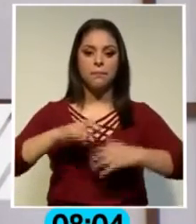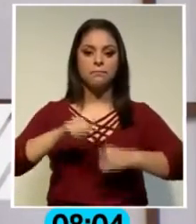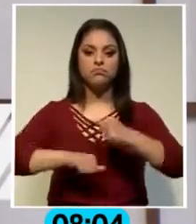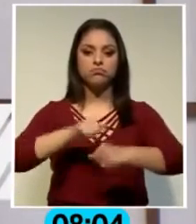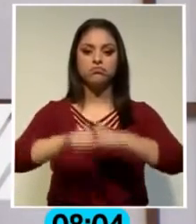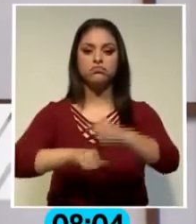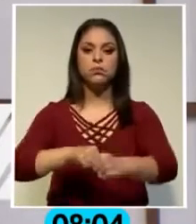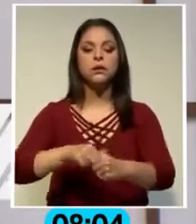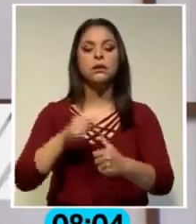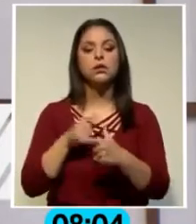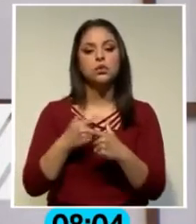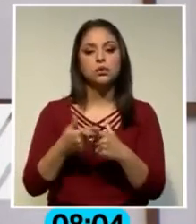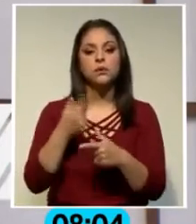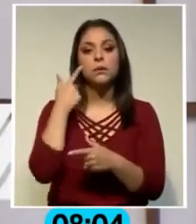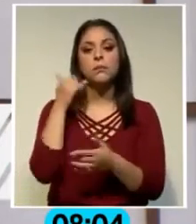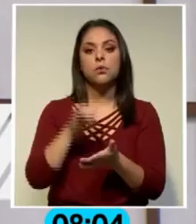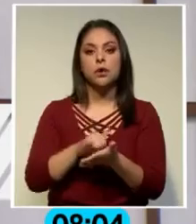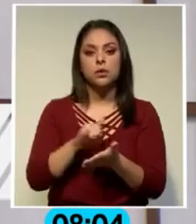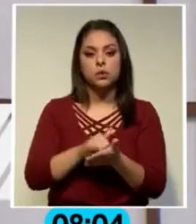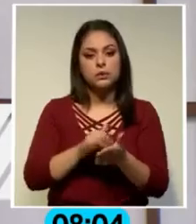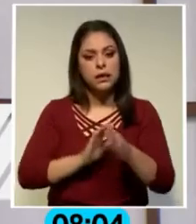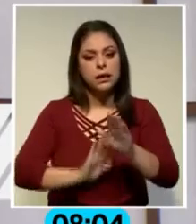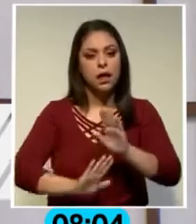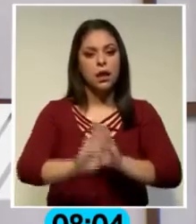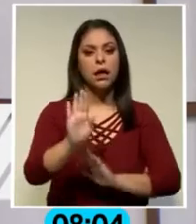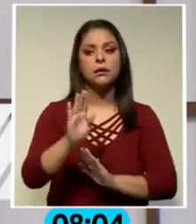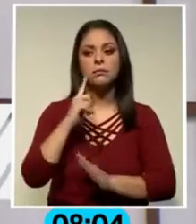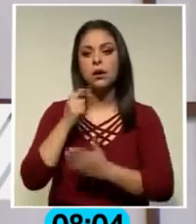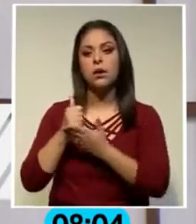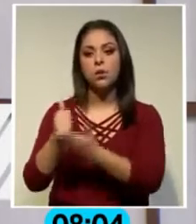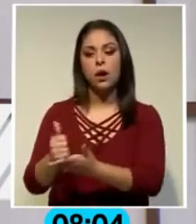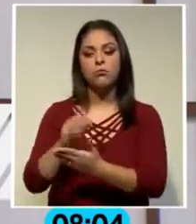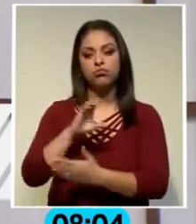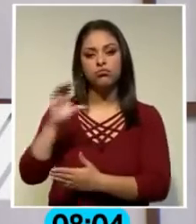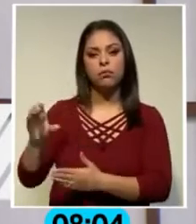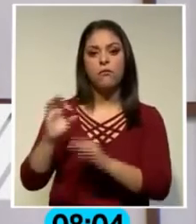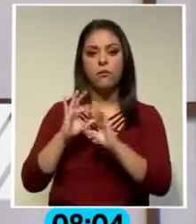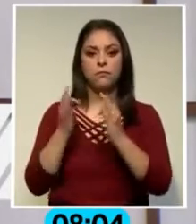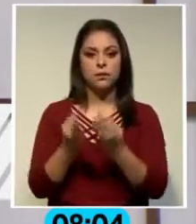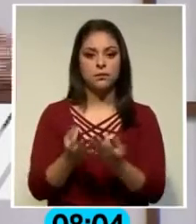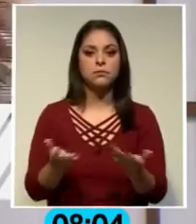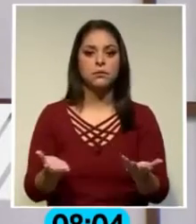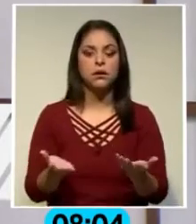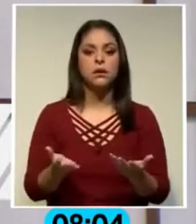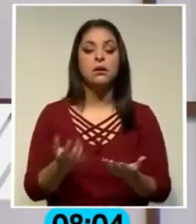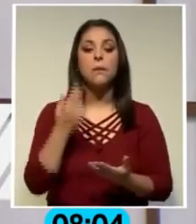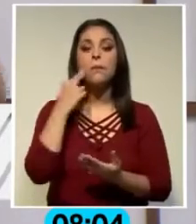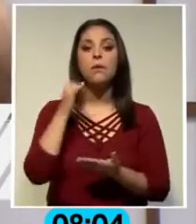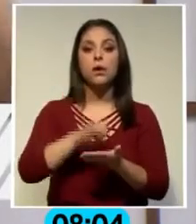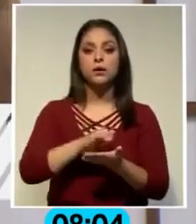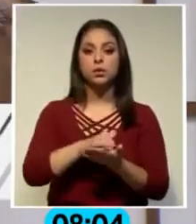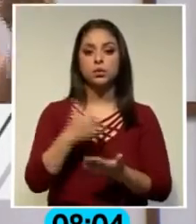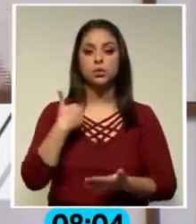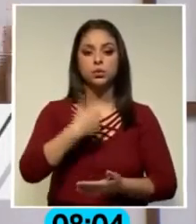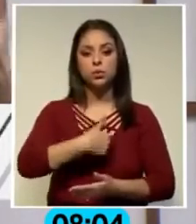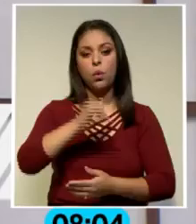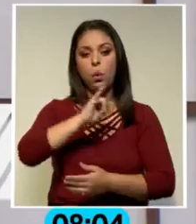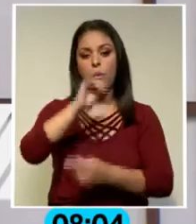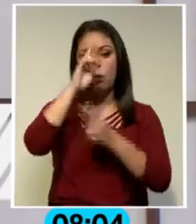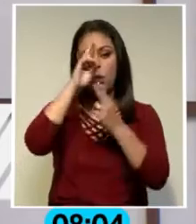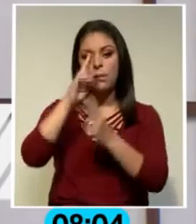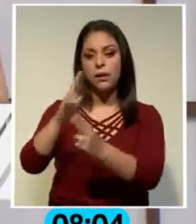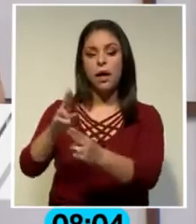a sus familias. Por eso nosotras esta semana pues hemos hecho como un homenaje, un homenaje, exactamente, para todas esas personas tan cargas que se